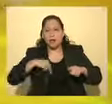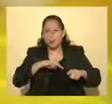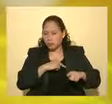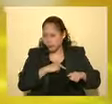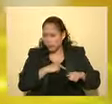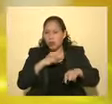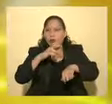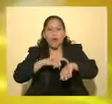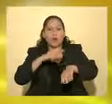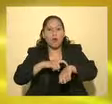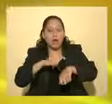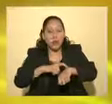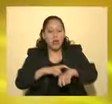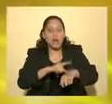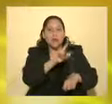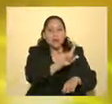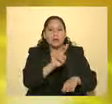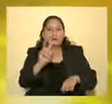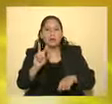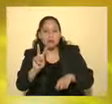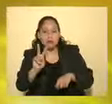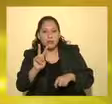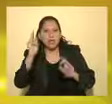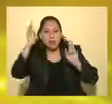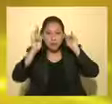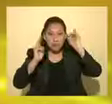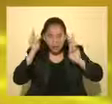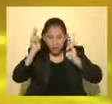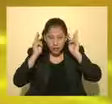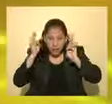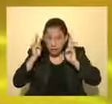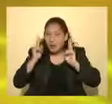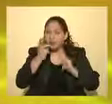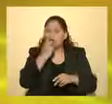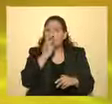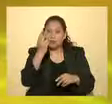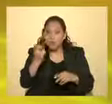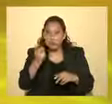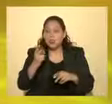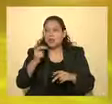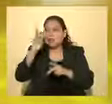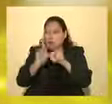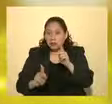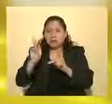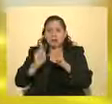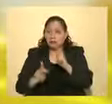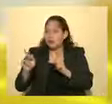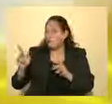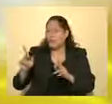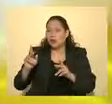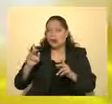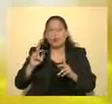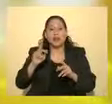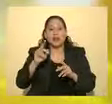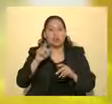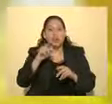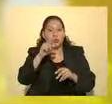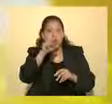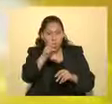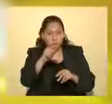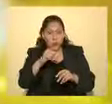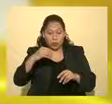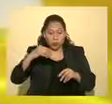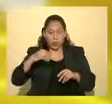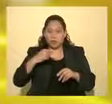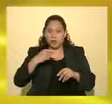bien los horarios entre semana. Las visitas nunca deben de interrumpirse. Perdón, nunca debes de